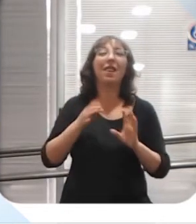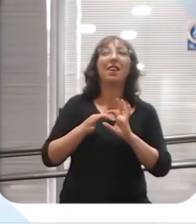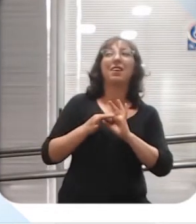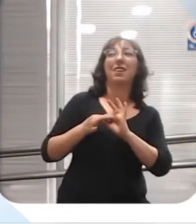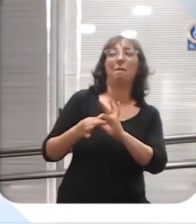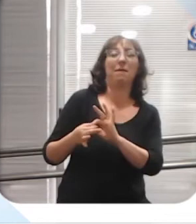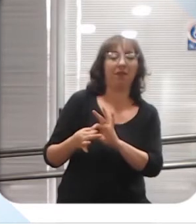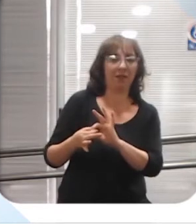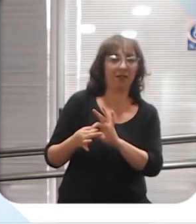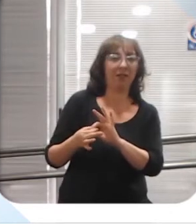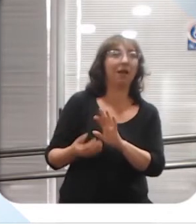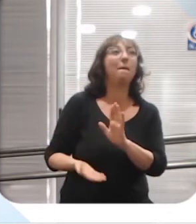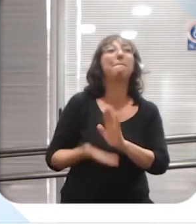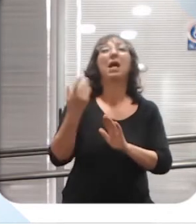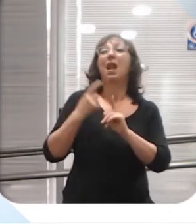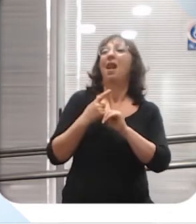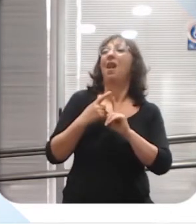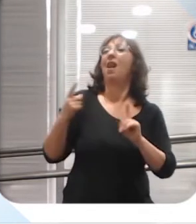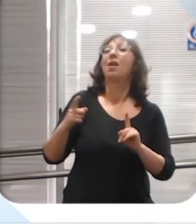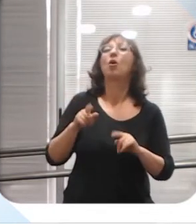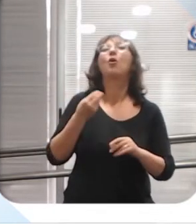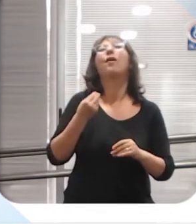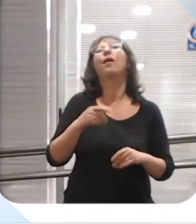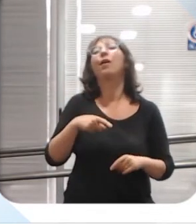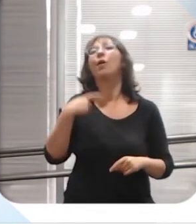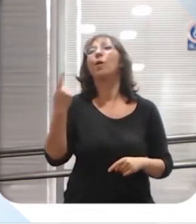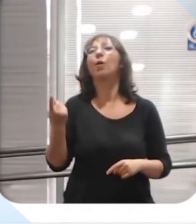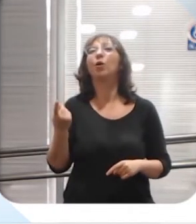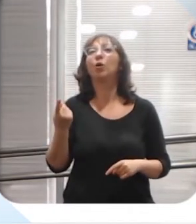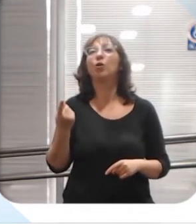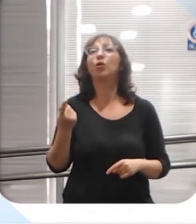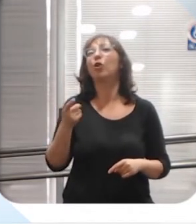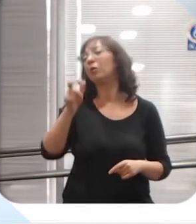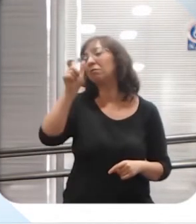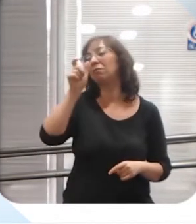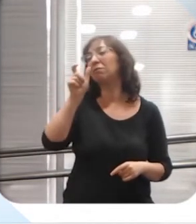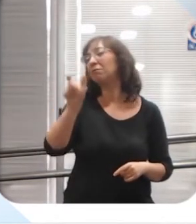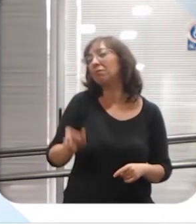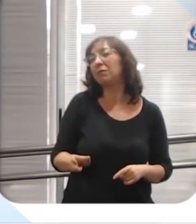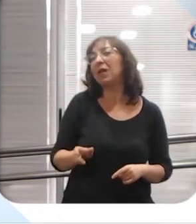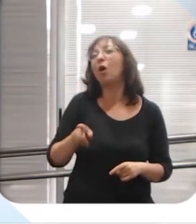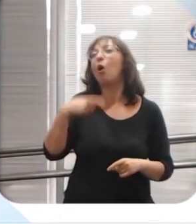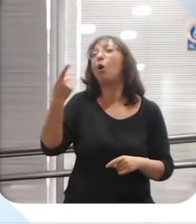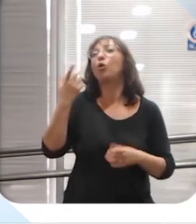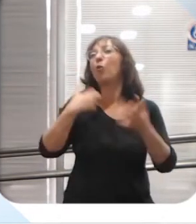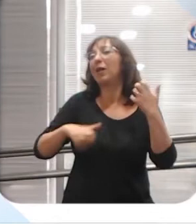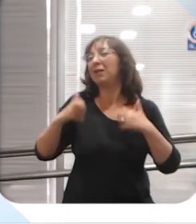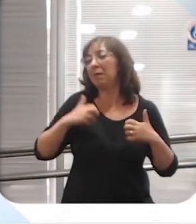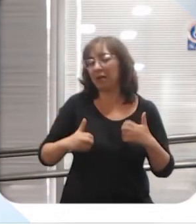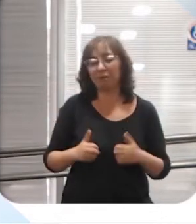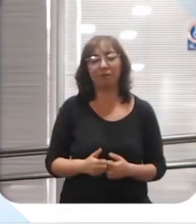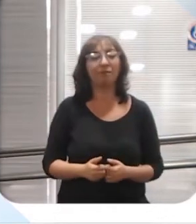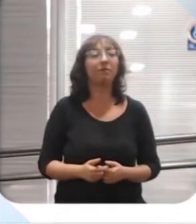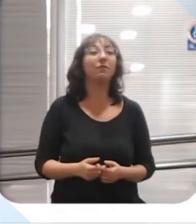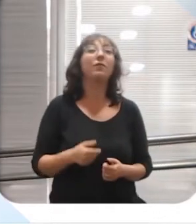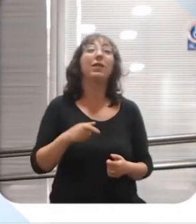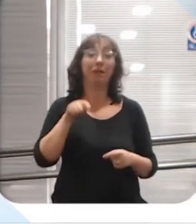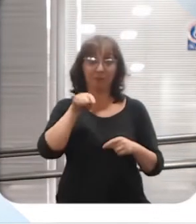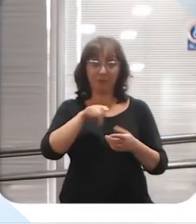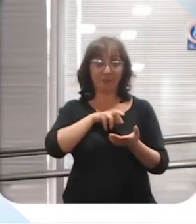dependencia, más largo que cualquier otro ser de otra especie. En ese